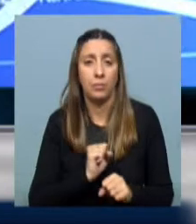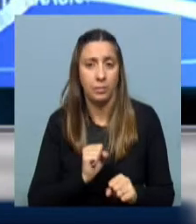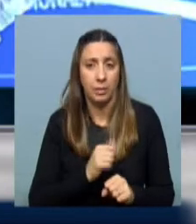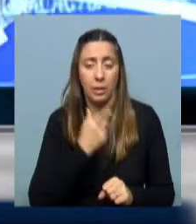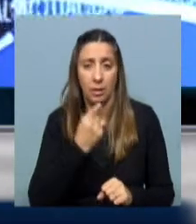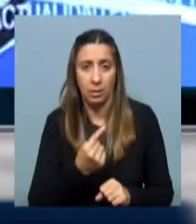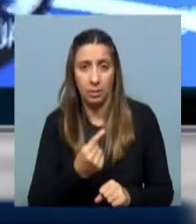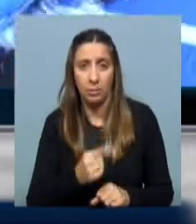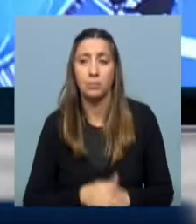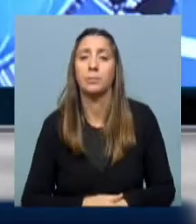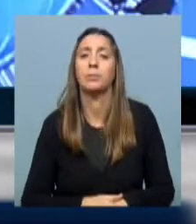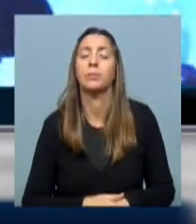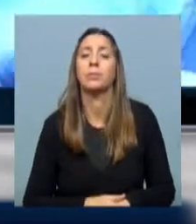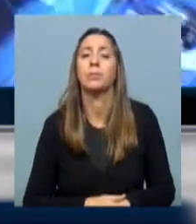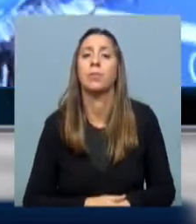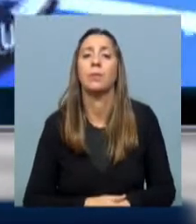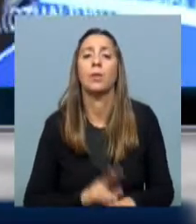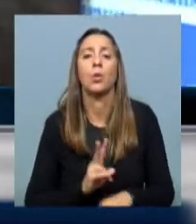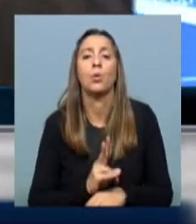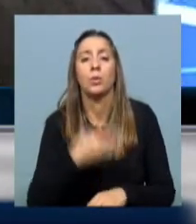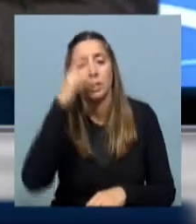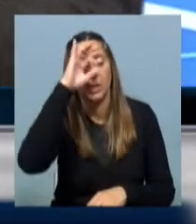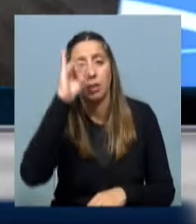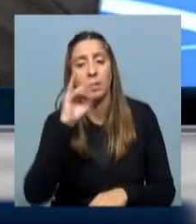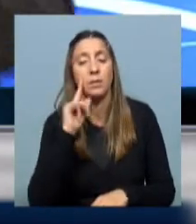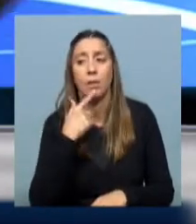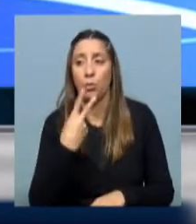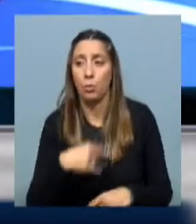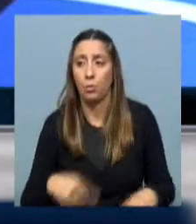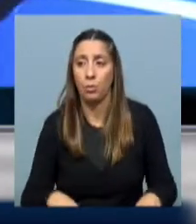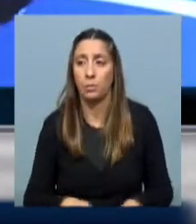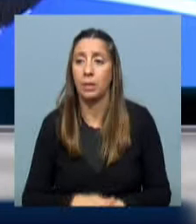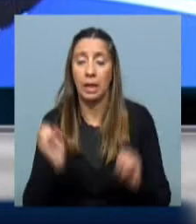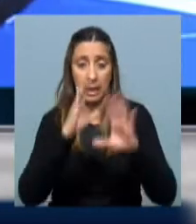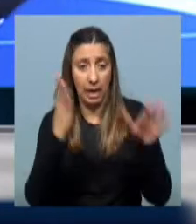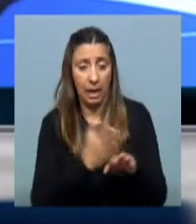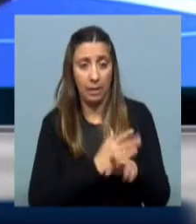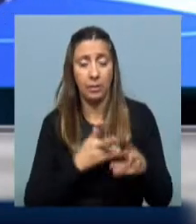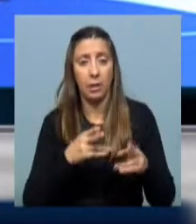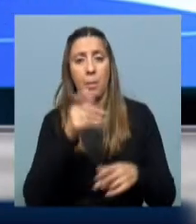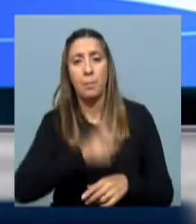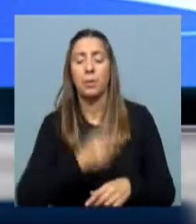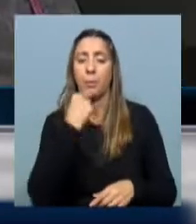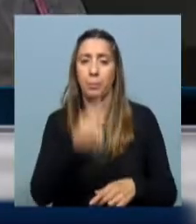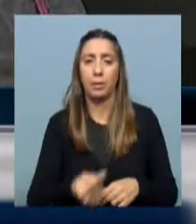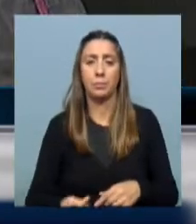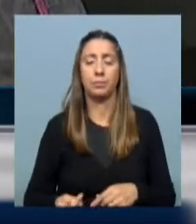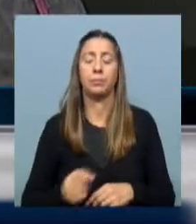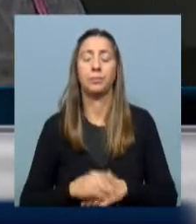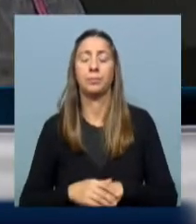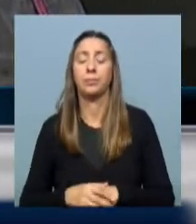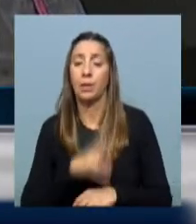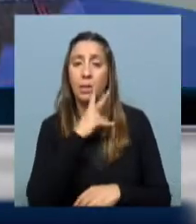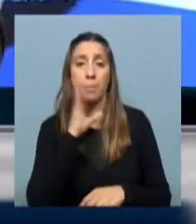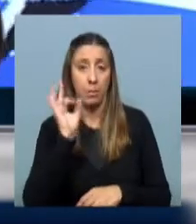es la guardia de cenizas? Explíqueme esos conceptos para dejarlo bien claro, porque la gente está siguiendo esto, que estamos en